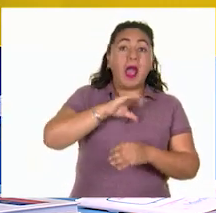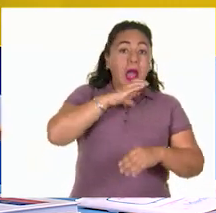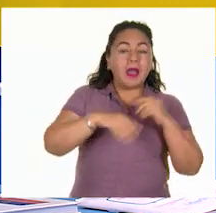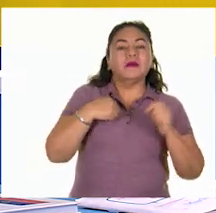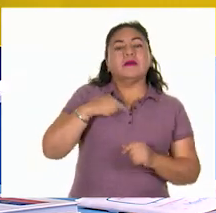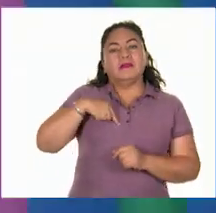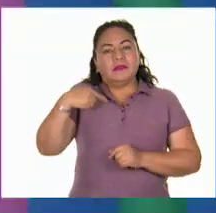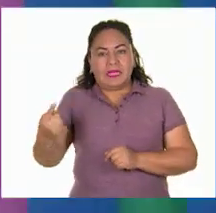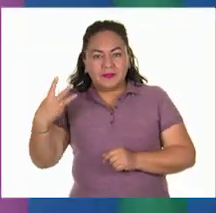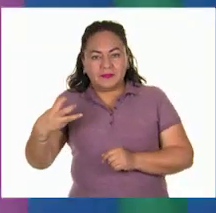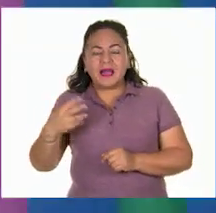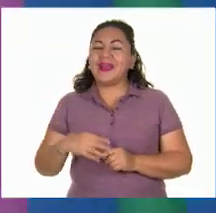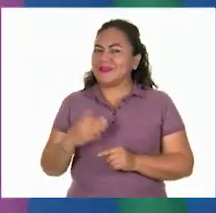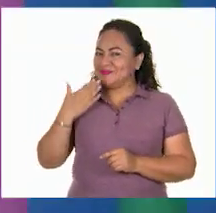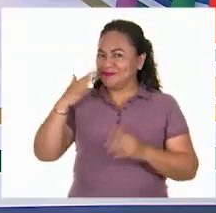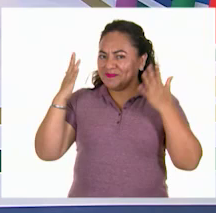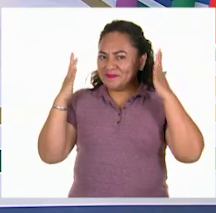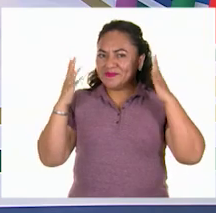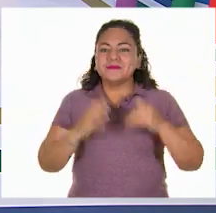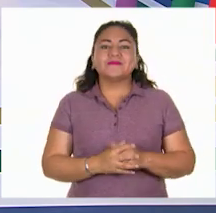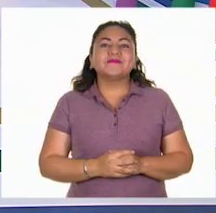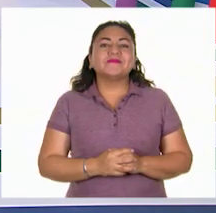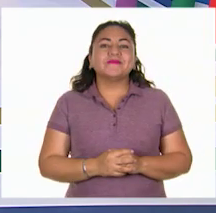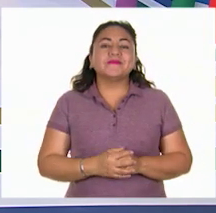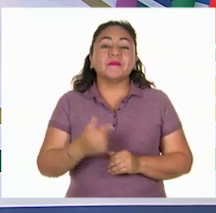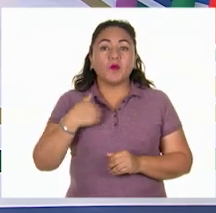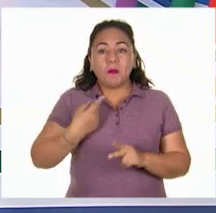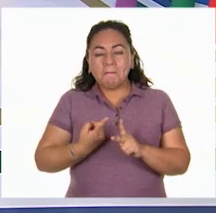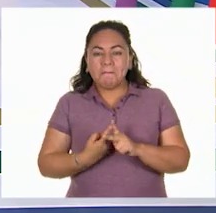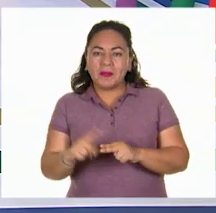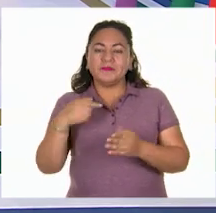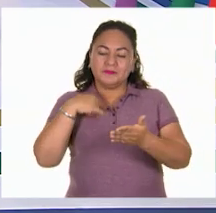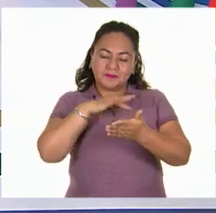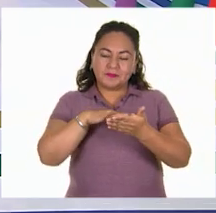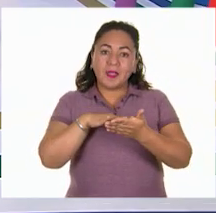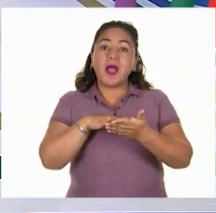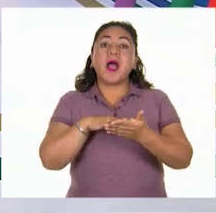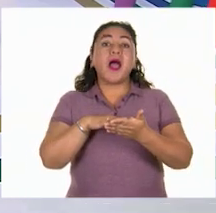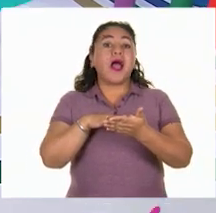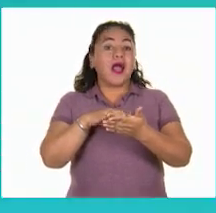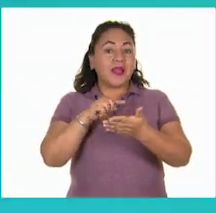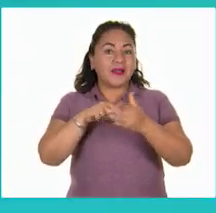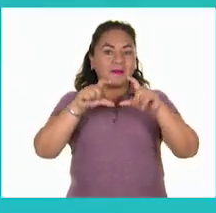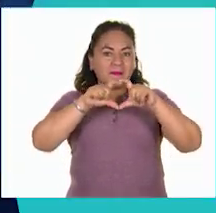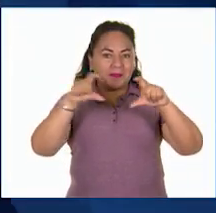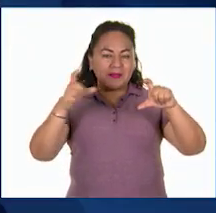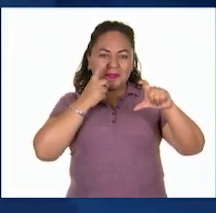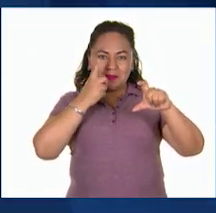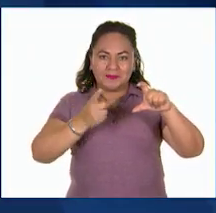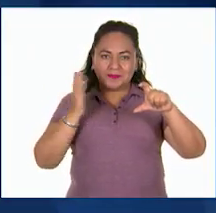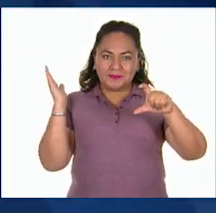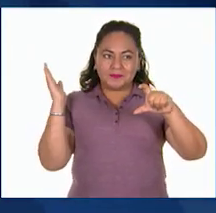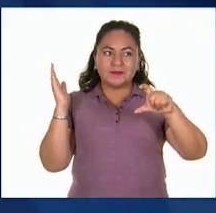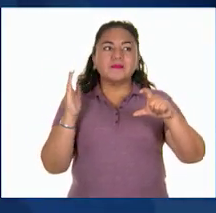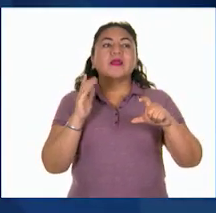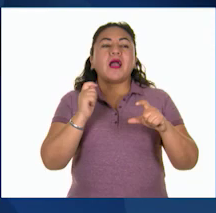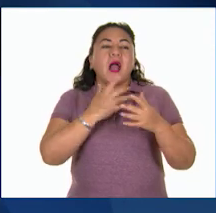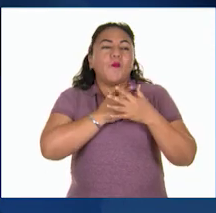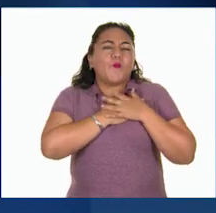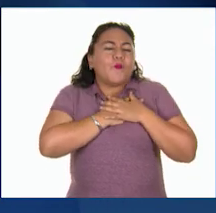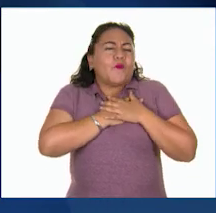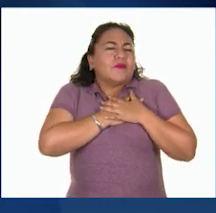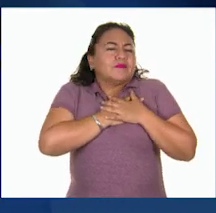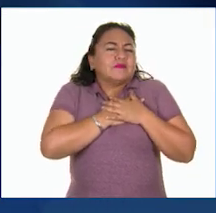tercera. Muy bien. Entonces voy a comenzar con el primer fragmento, que es el amor sagrado y el